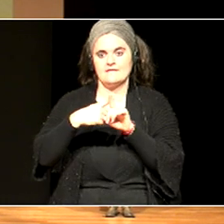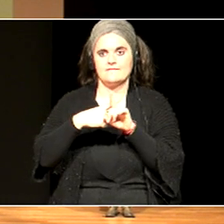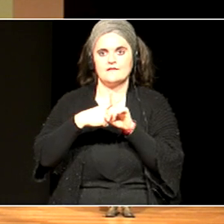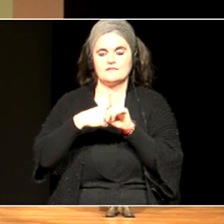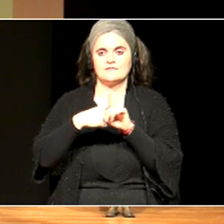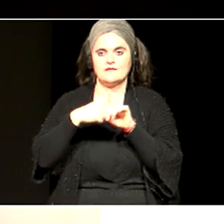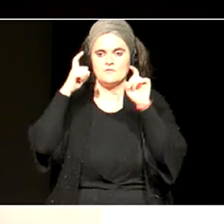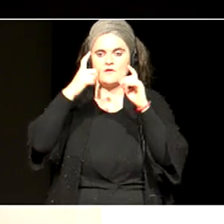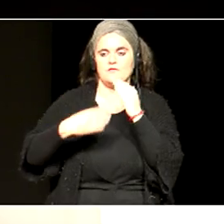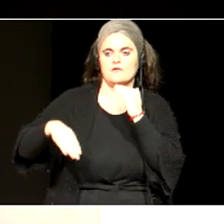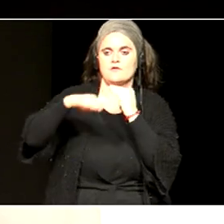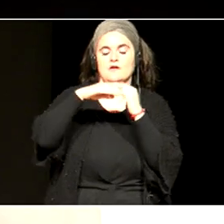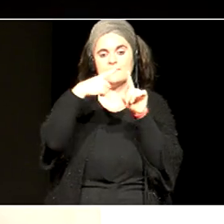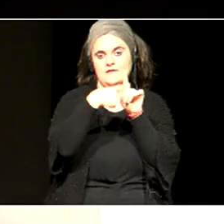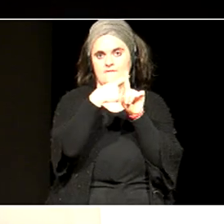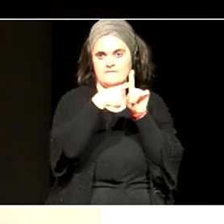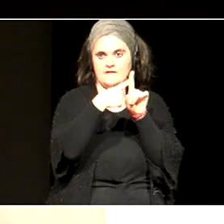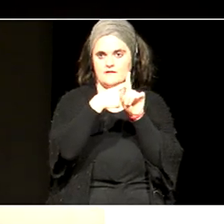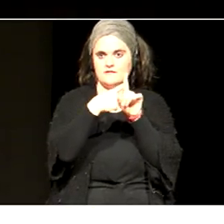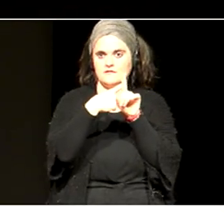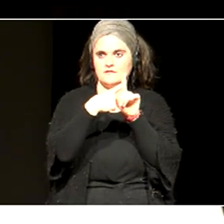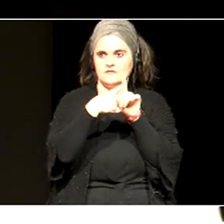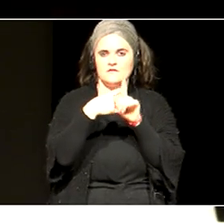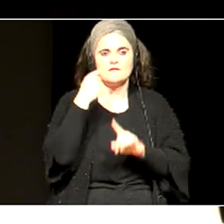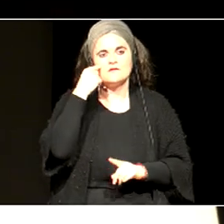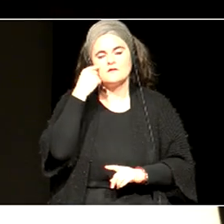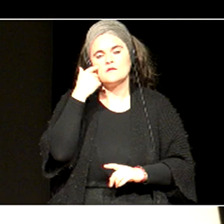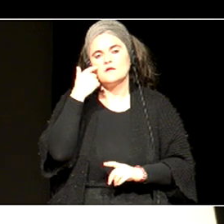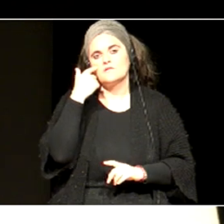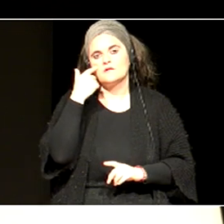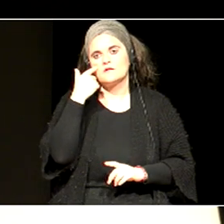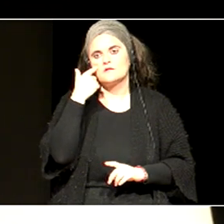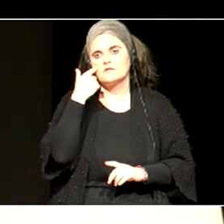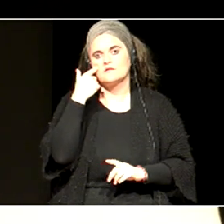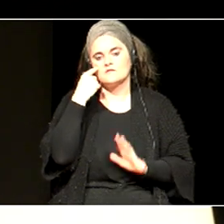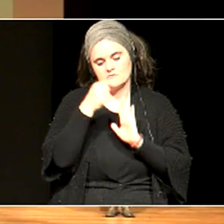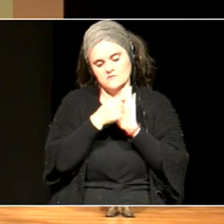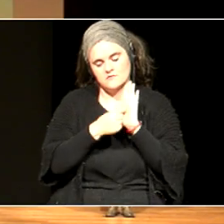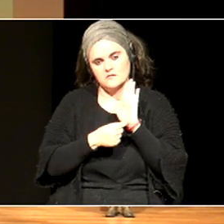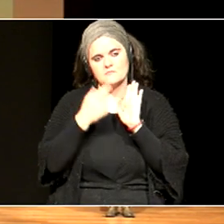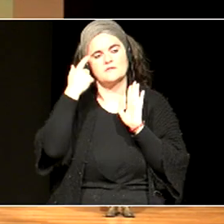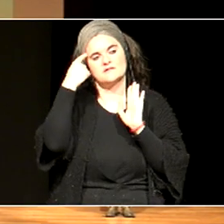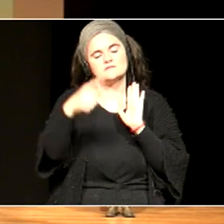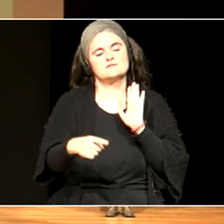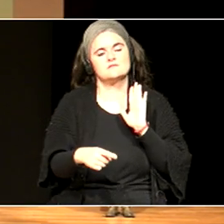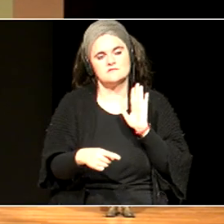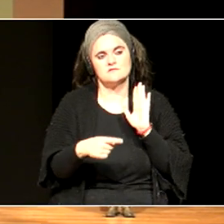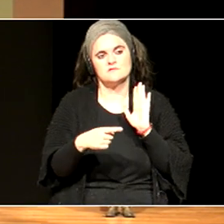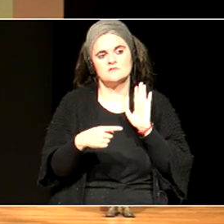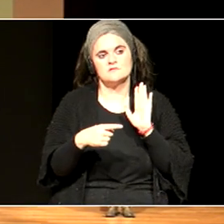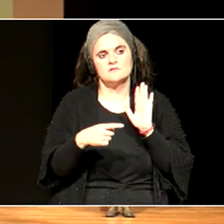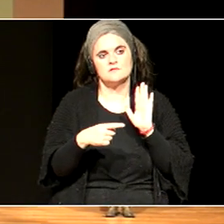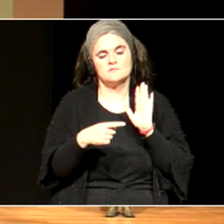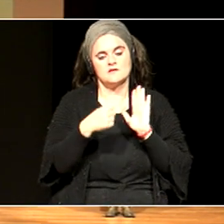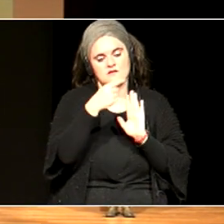centros cuáles son los indicadores que nos pueden dar pistas sobre ese nivel hay varios hay muchos indicadores de evaluación y de hecho hay